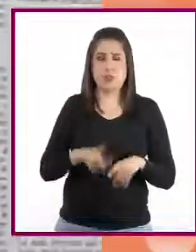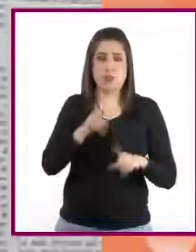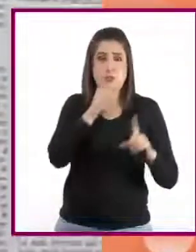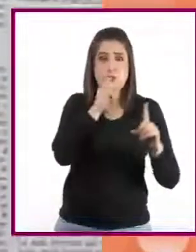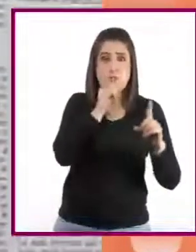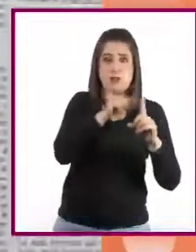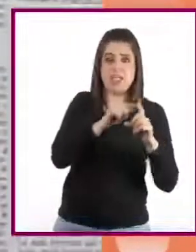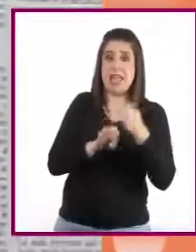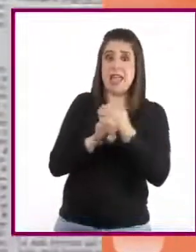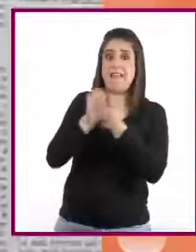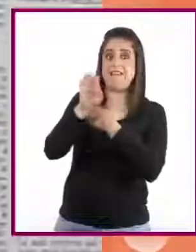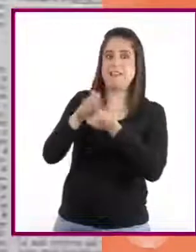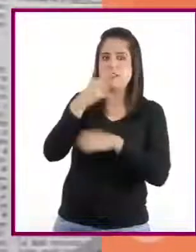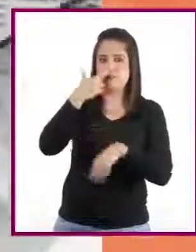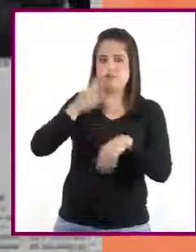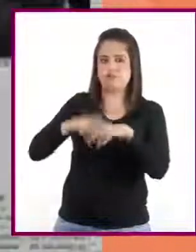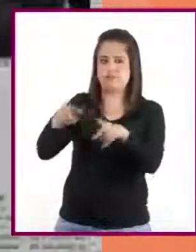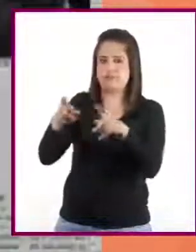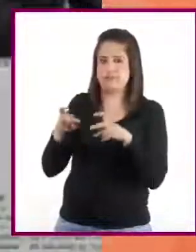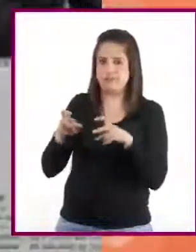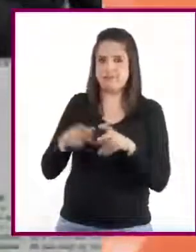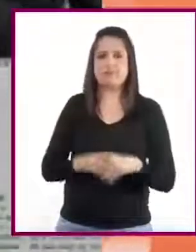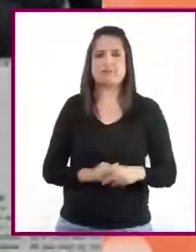Policía evita asalto.